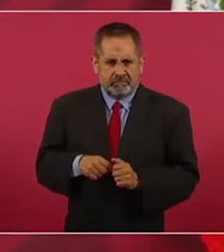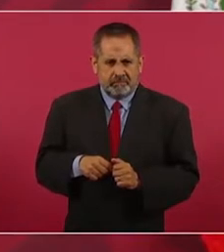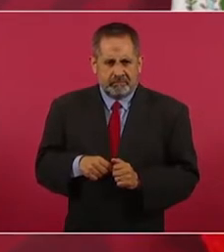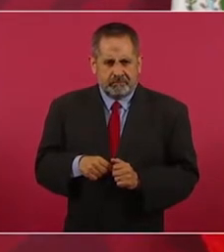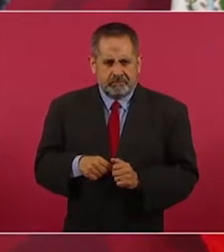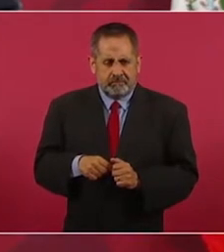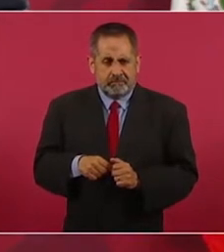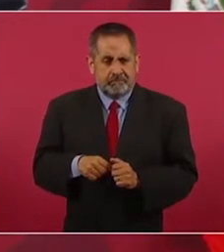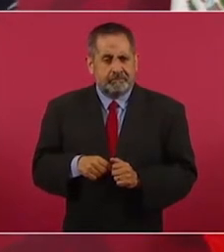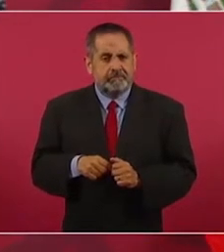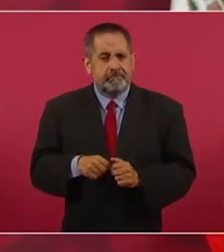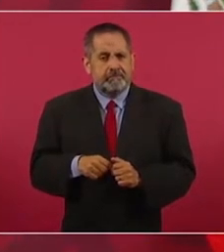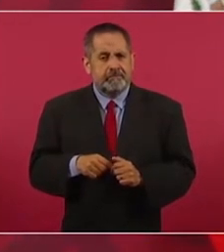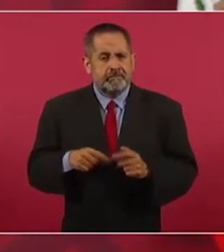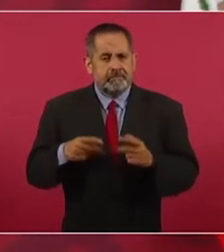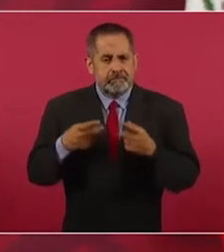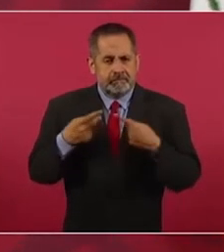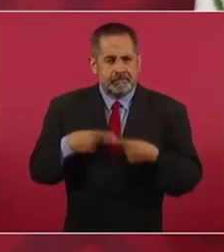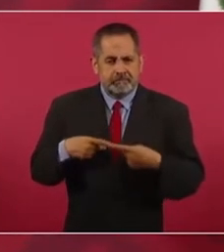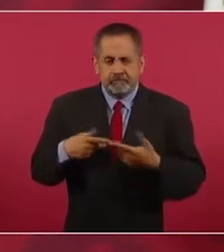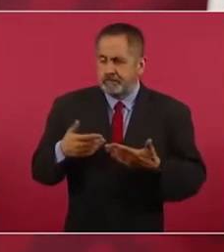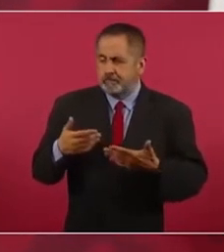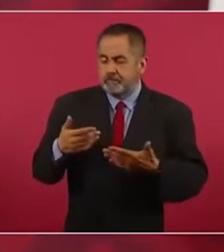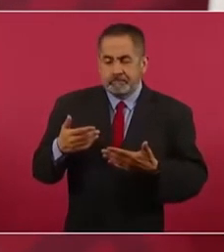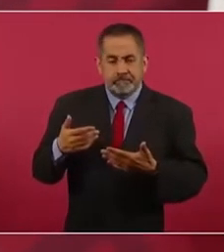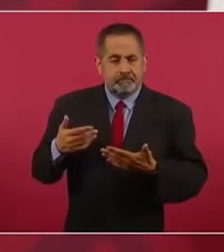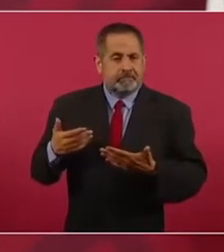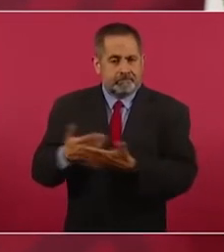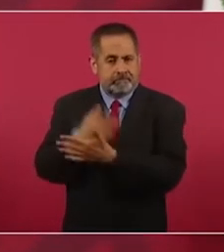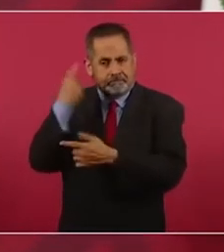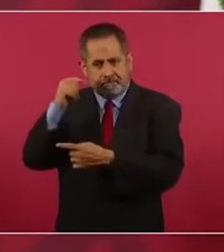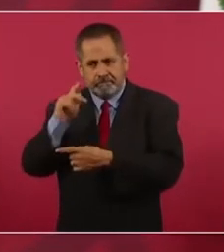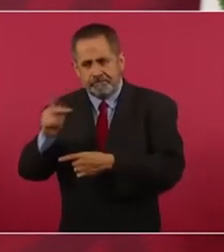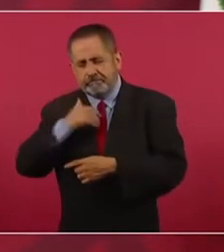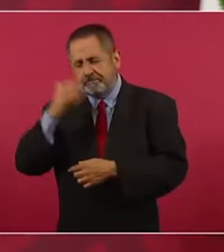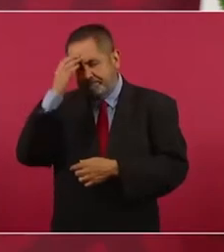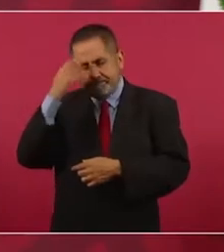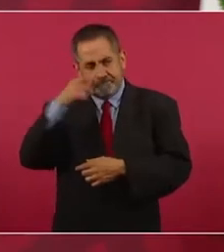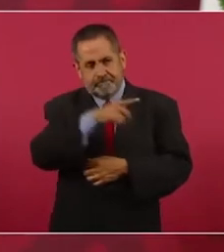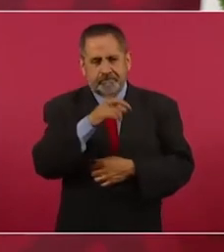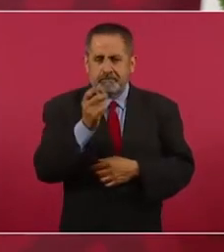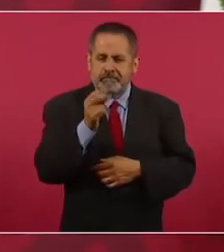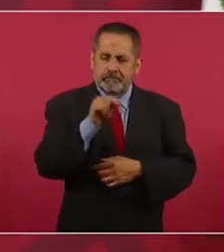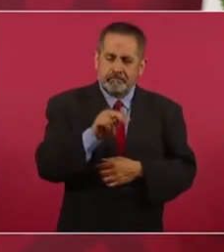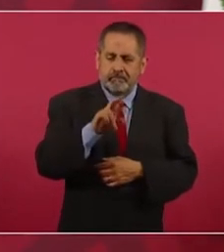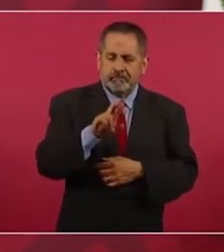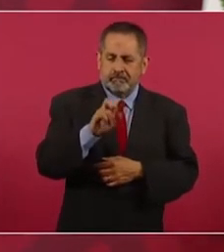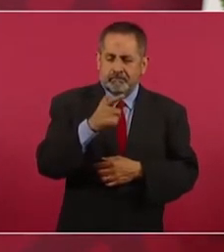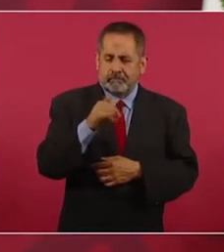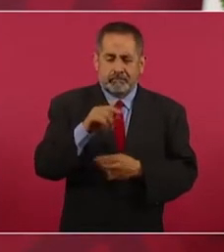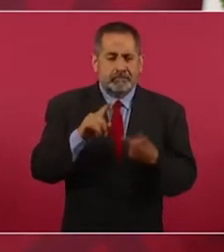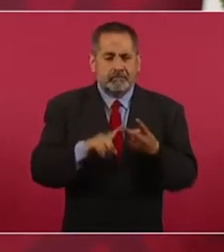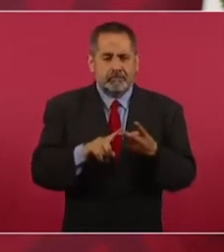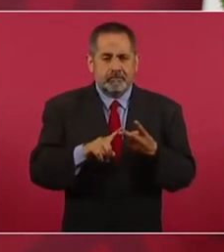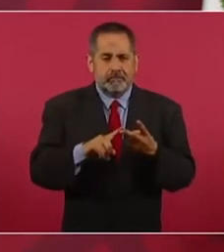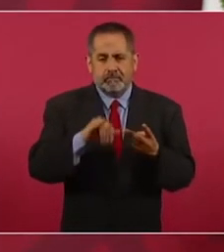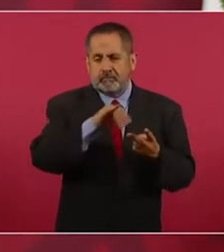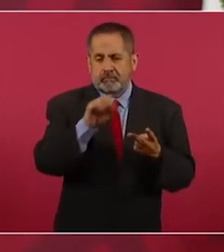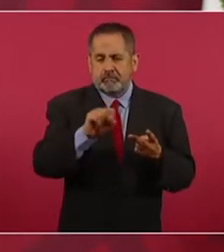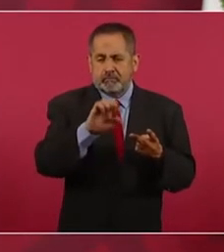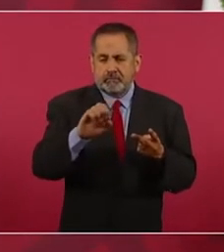paisanos nuestros dedicados al periodismo, don Regino Hernández Siervo y José Pajés